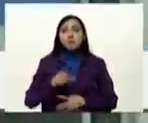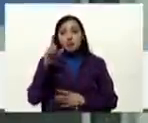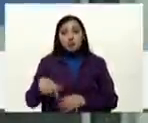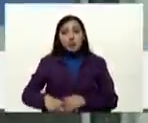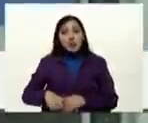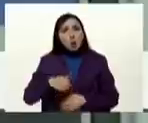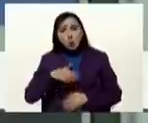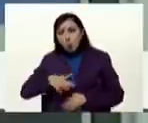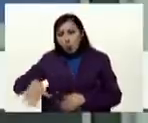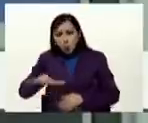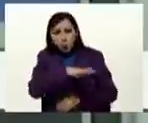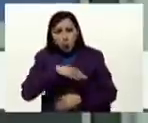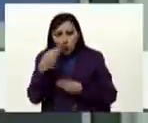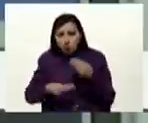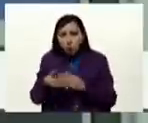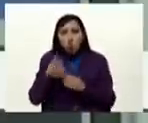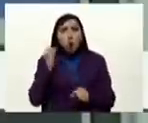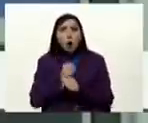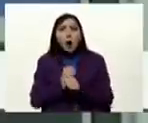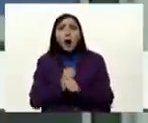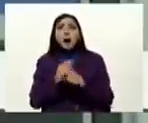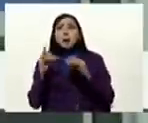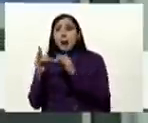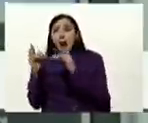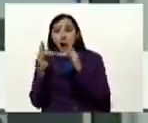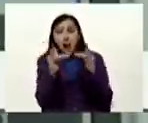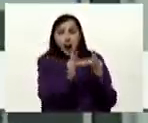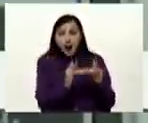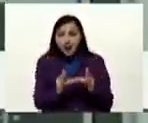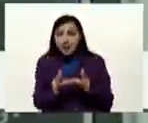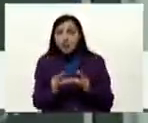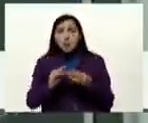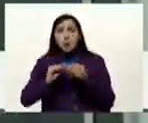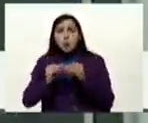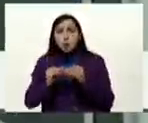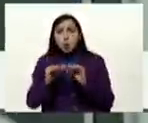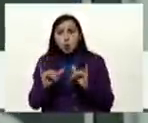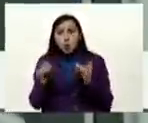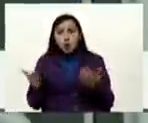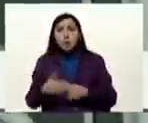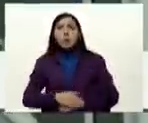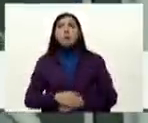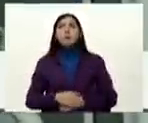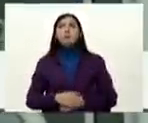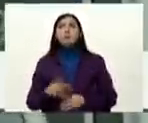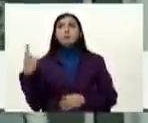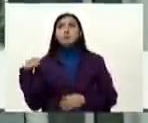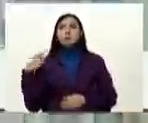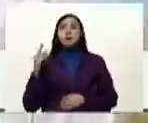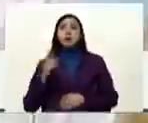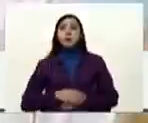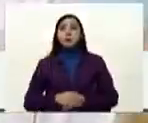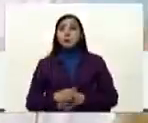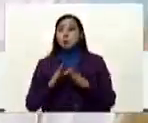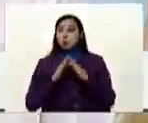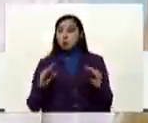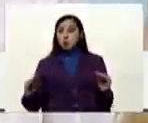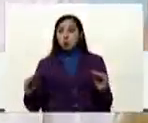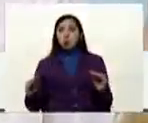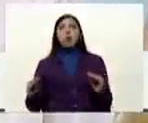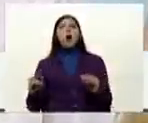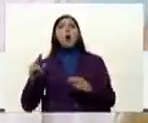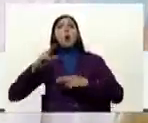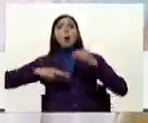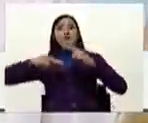tenemos incluso trabajos donde se han colocado unas camas que se han rehabilitado. Es decir, en estos espacios tenemos toda una obra de